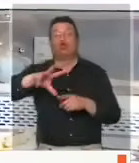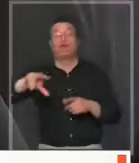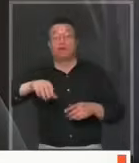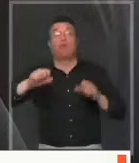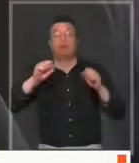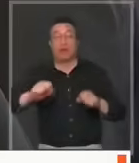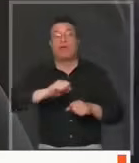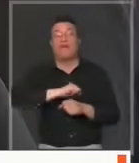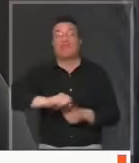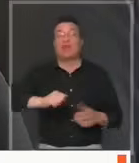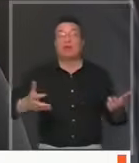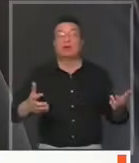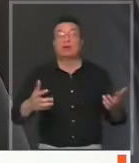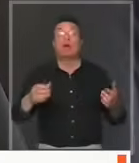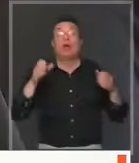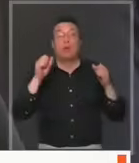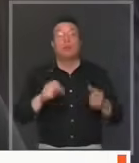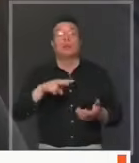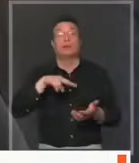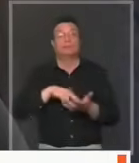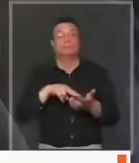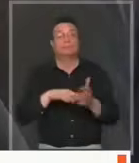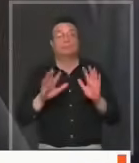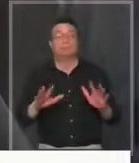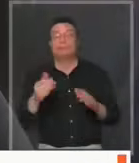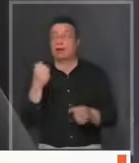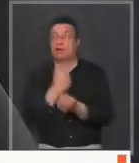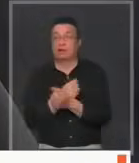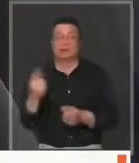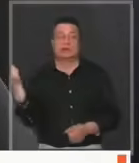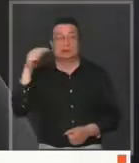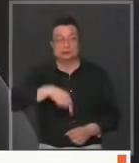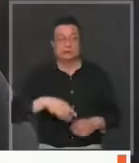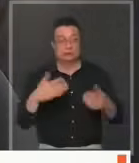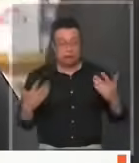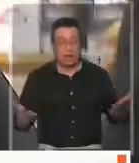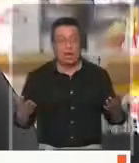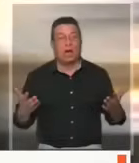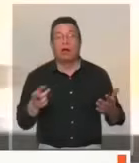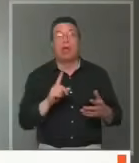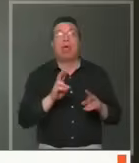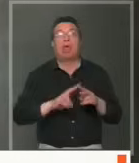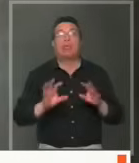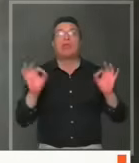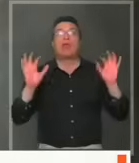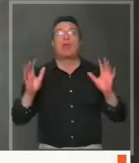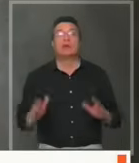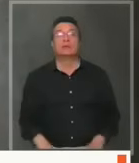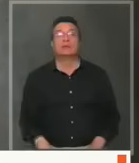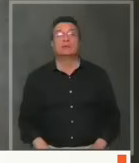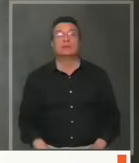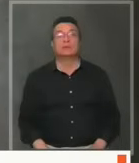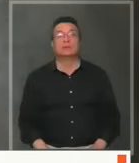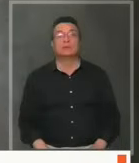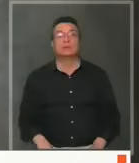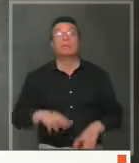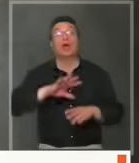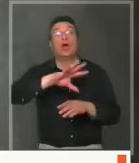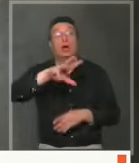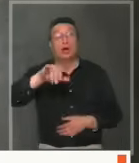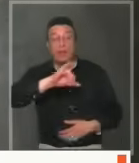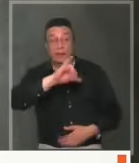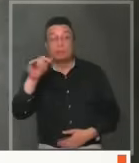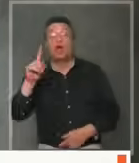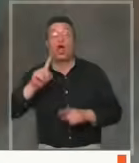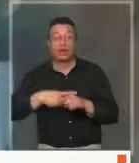evitado. Por último, podrían haber esperado hasta que llegara Carabinero, ¿cierto? Pero no lo hicieron. Los ladrones después